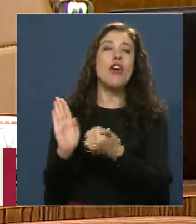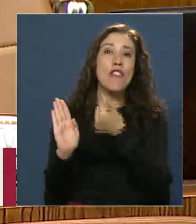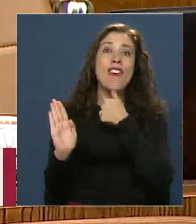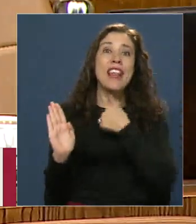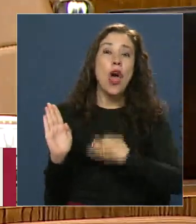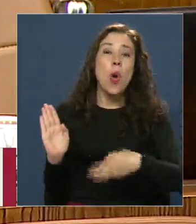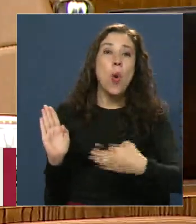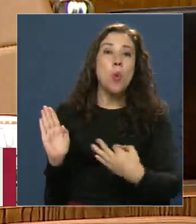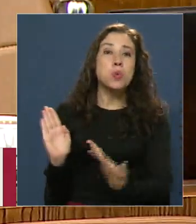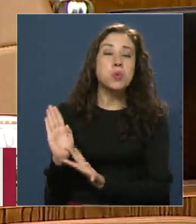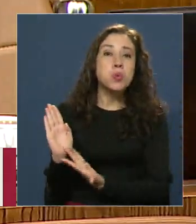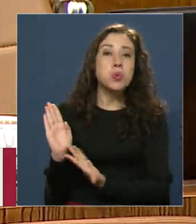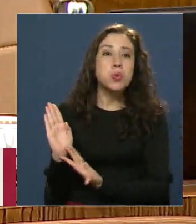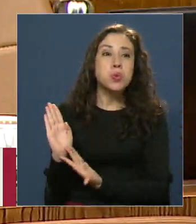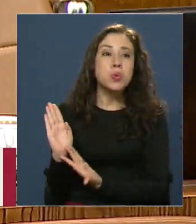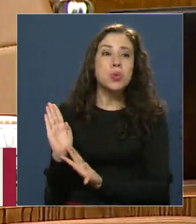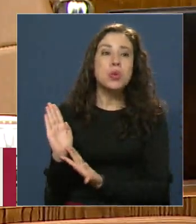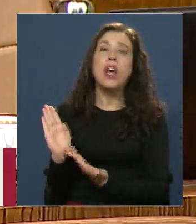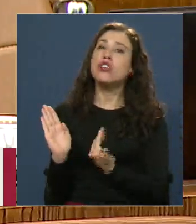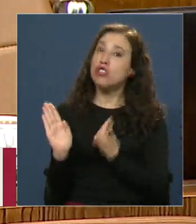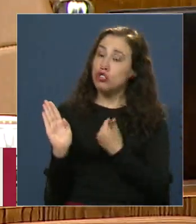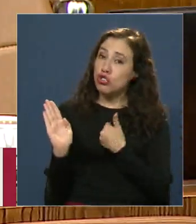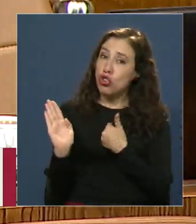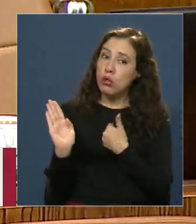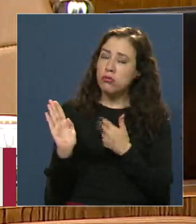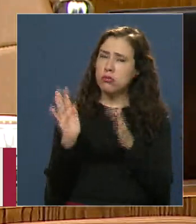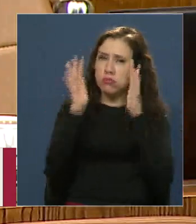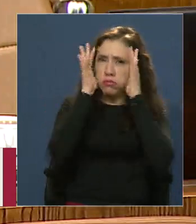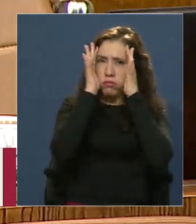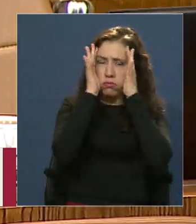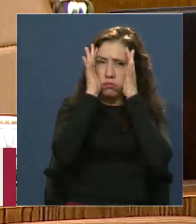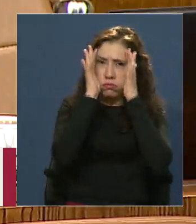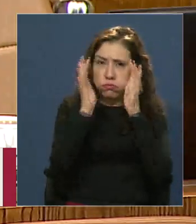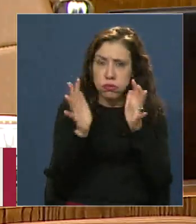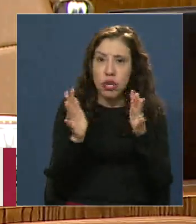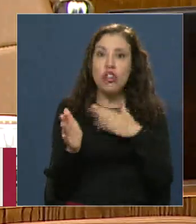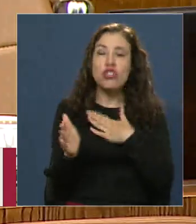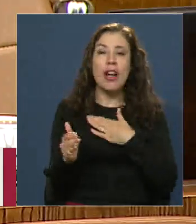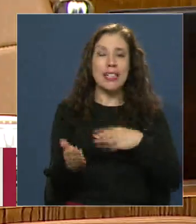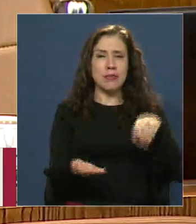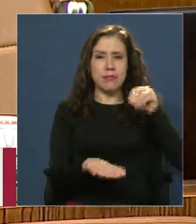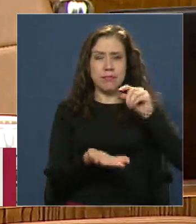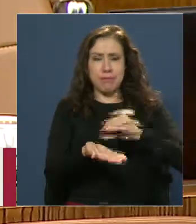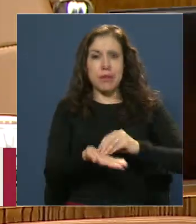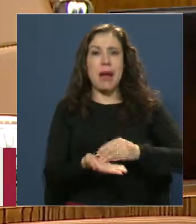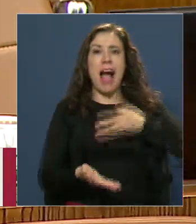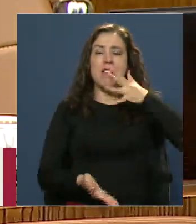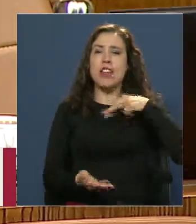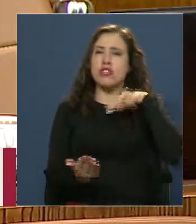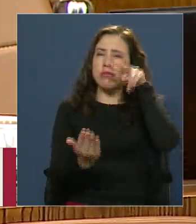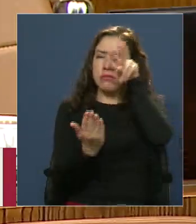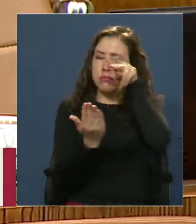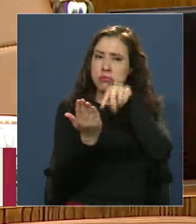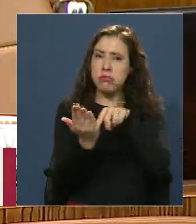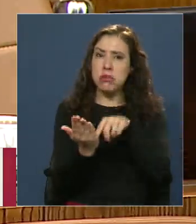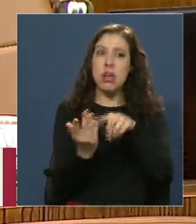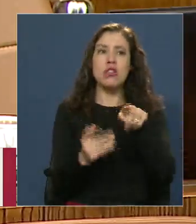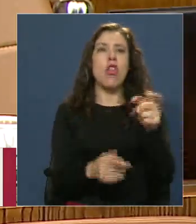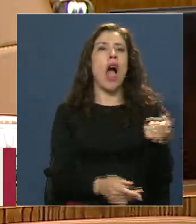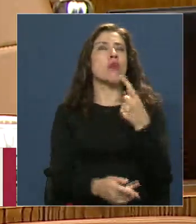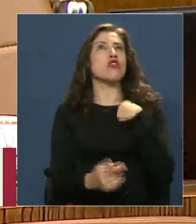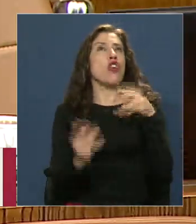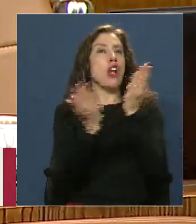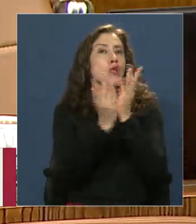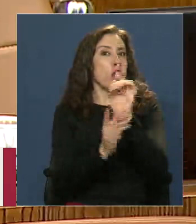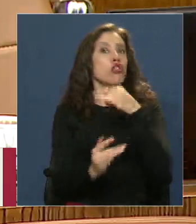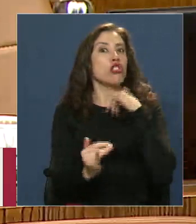falta. Y me dediqué con atención, por eso me inscribí, a mirar el proyecto. A mí no me acusen de no haberlo